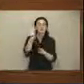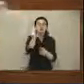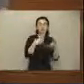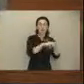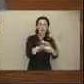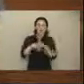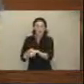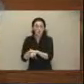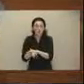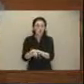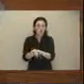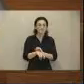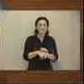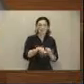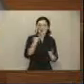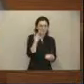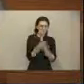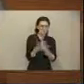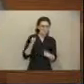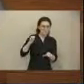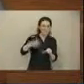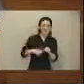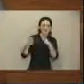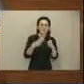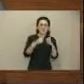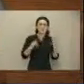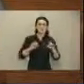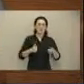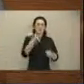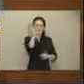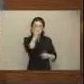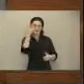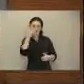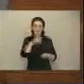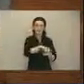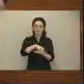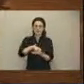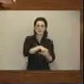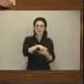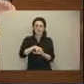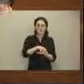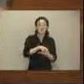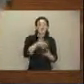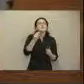recursos muy acreditados y muy necesarios en Asturias. Y se ha venido poniendo en cuestión